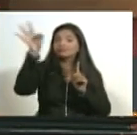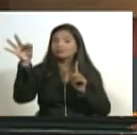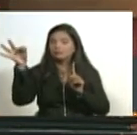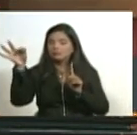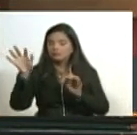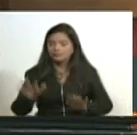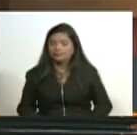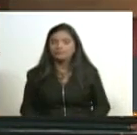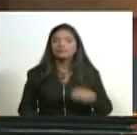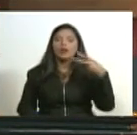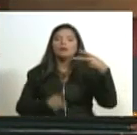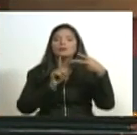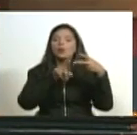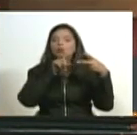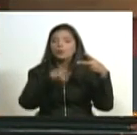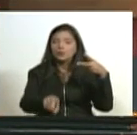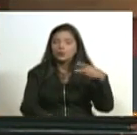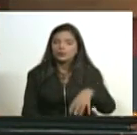Segunda pregunta.